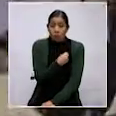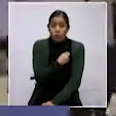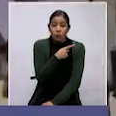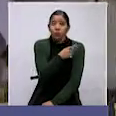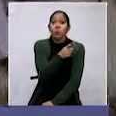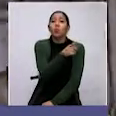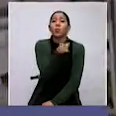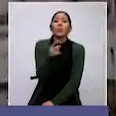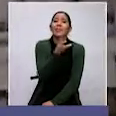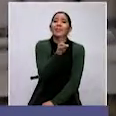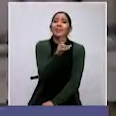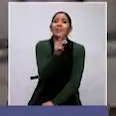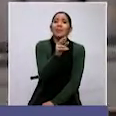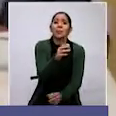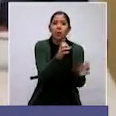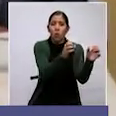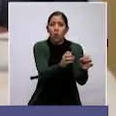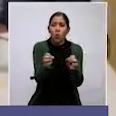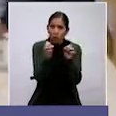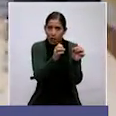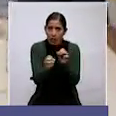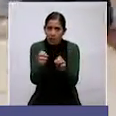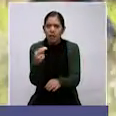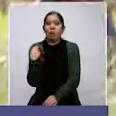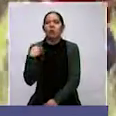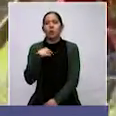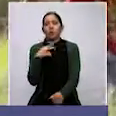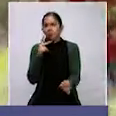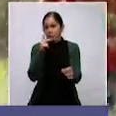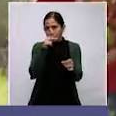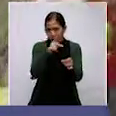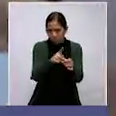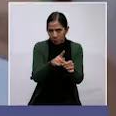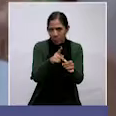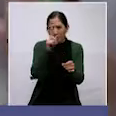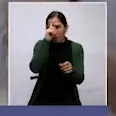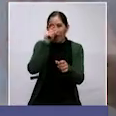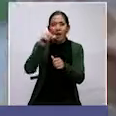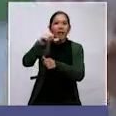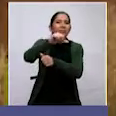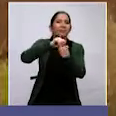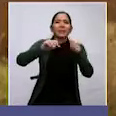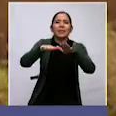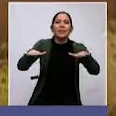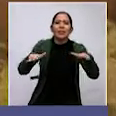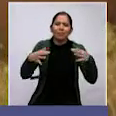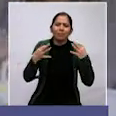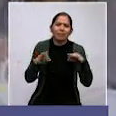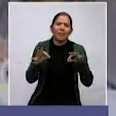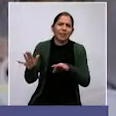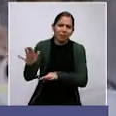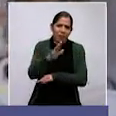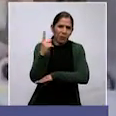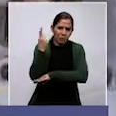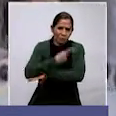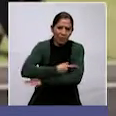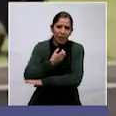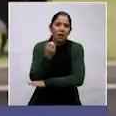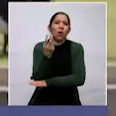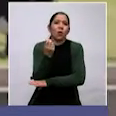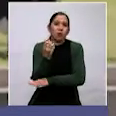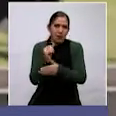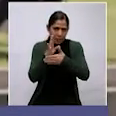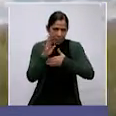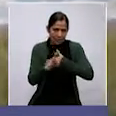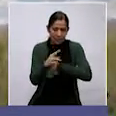entre diferentes entidades, agasajando a los niños y niñas por su día, justamente 12 de abril,